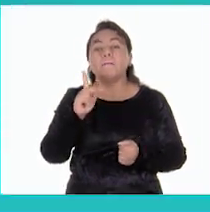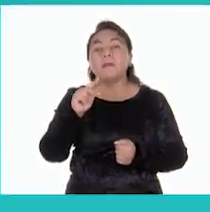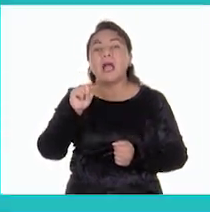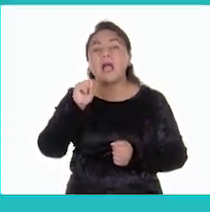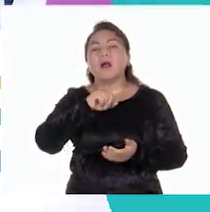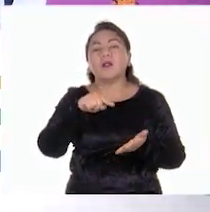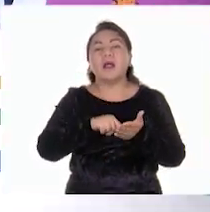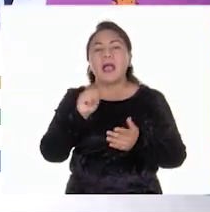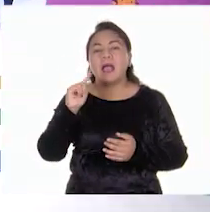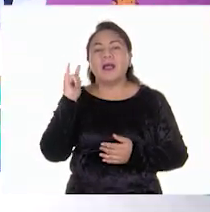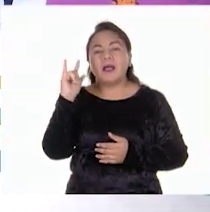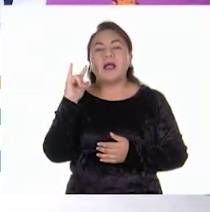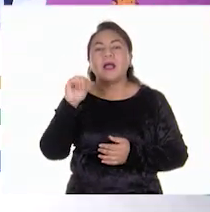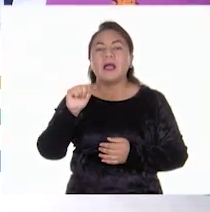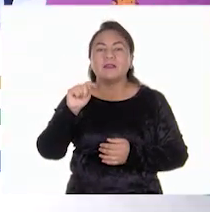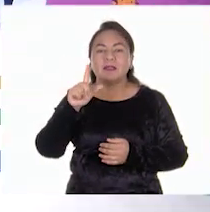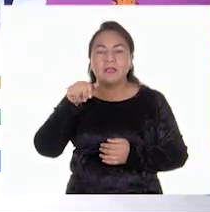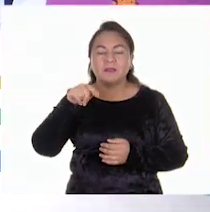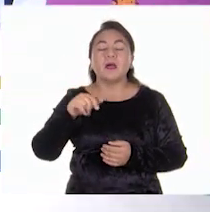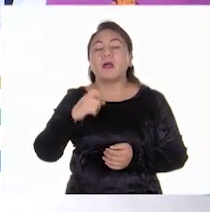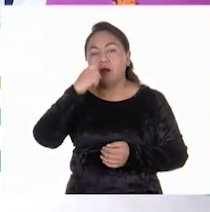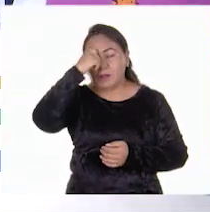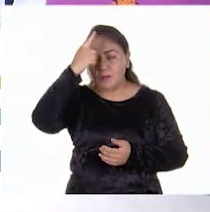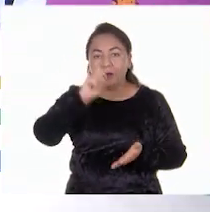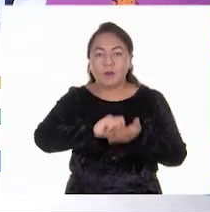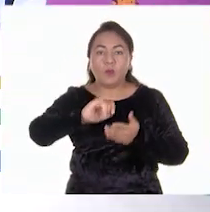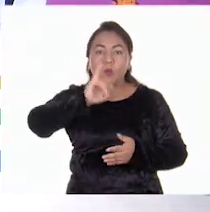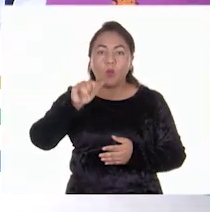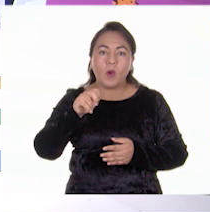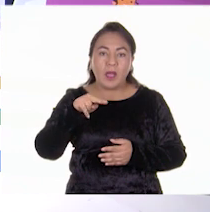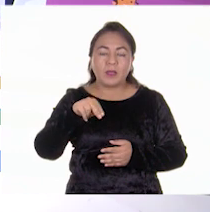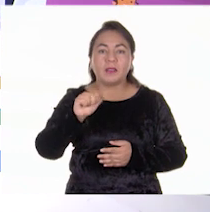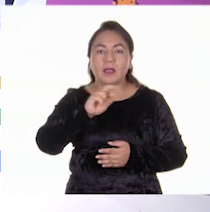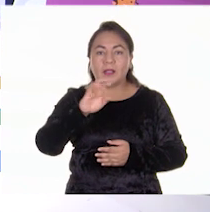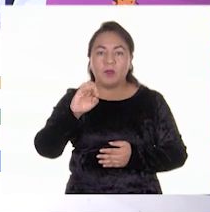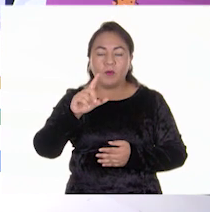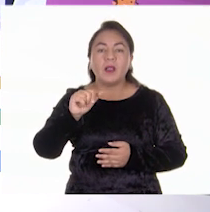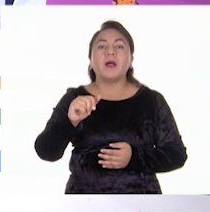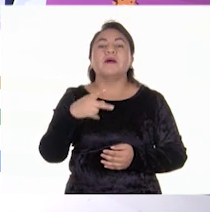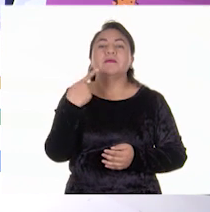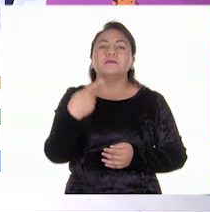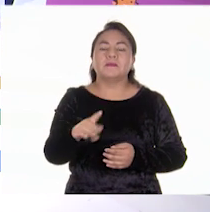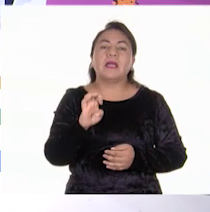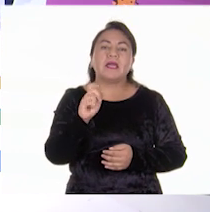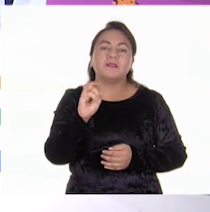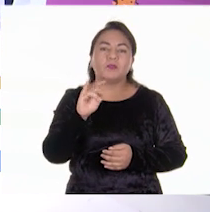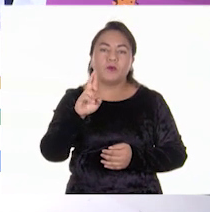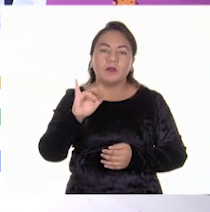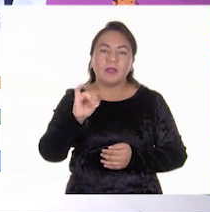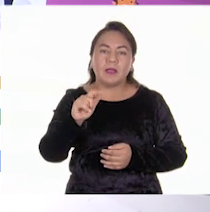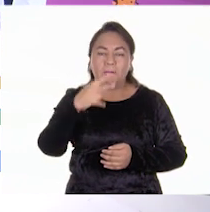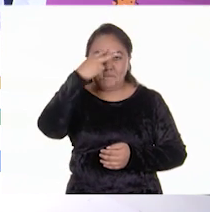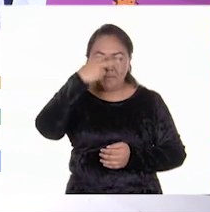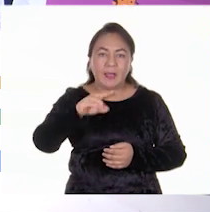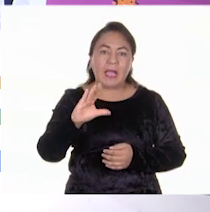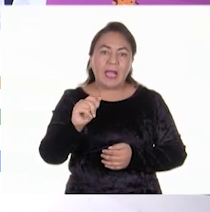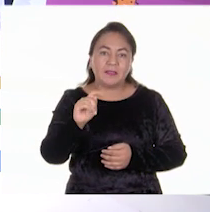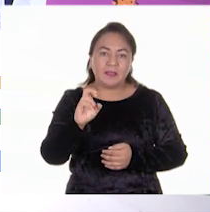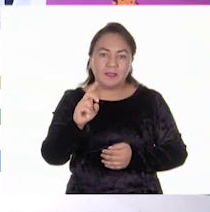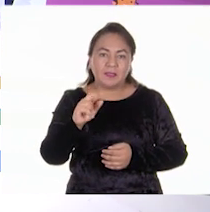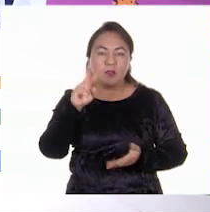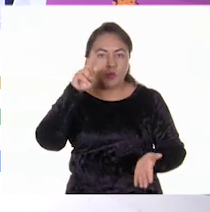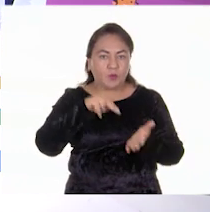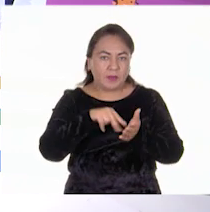3. Arreola, Juan José, Confabulario Definitivo, México, Editorial Cátedra,